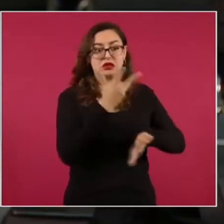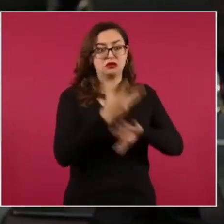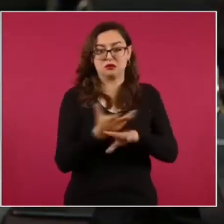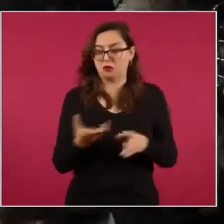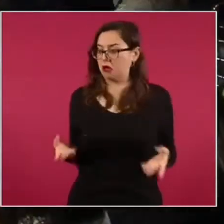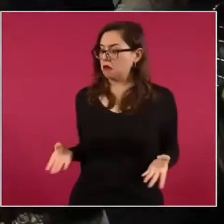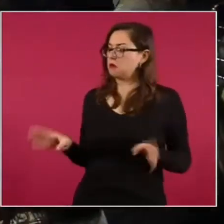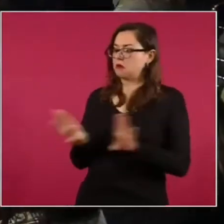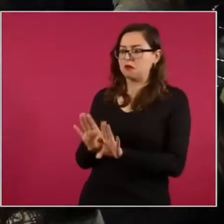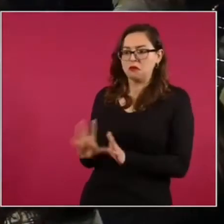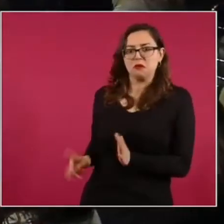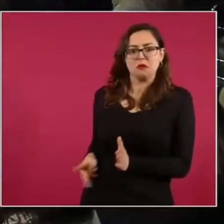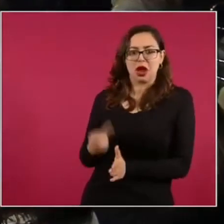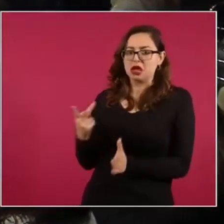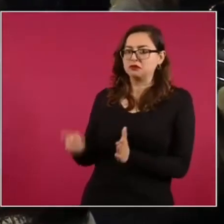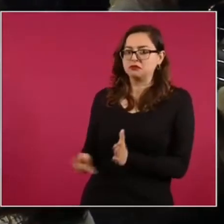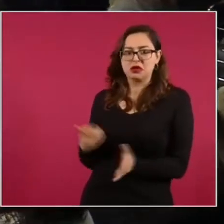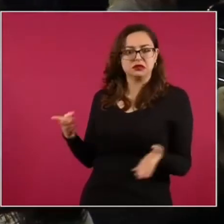¿verdad? Sí,